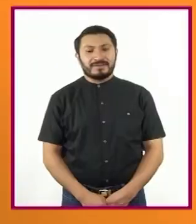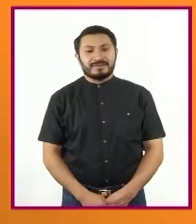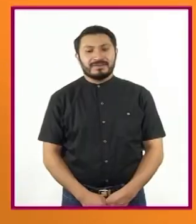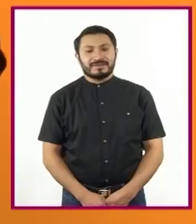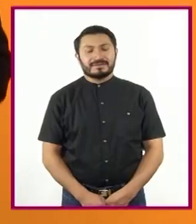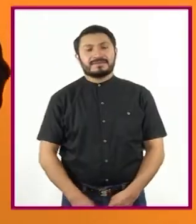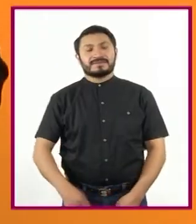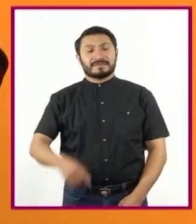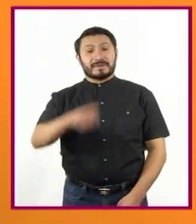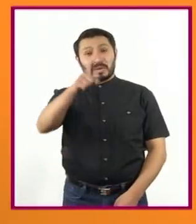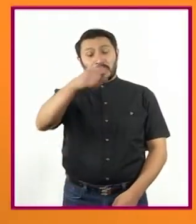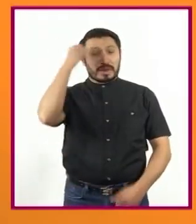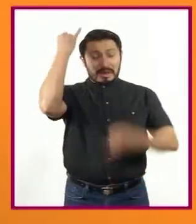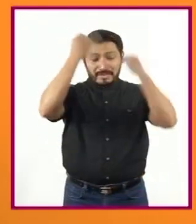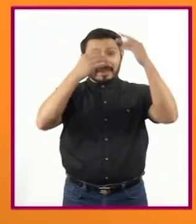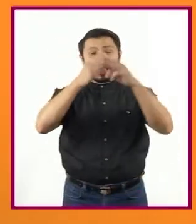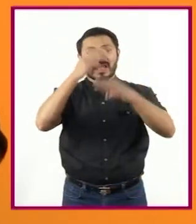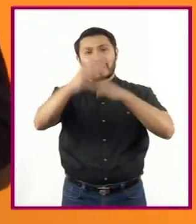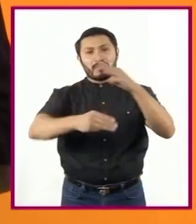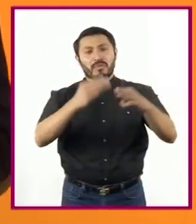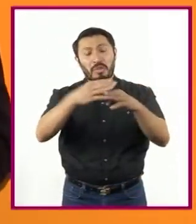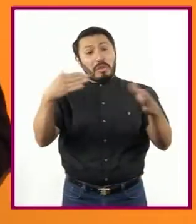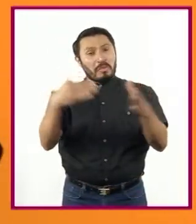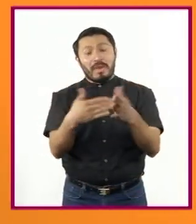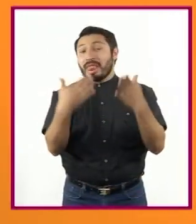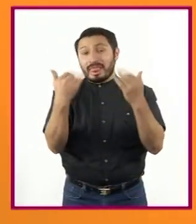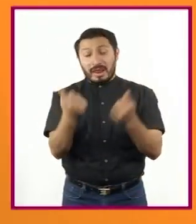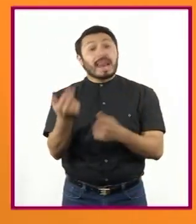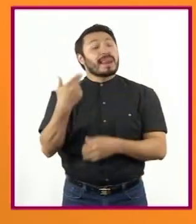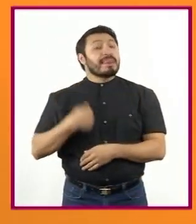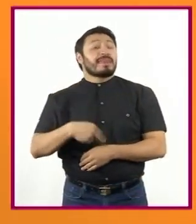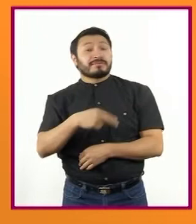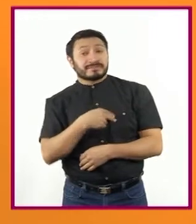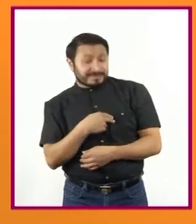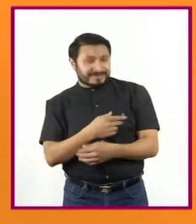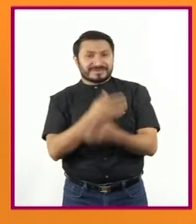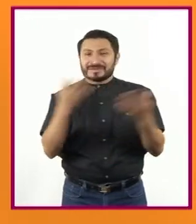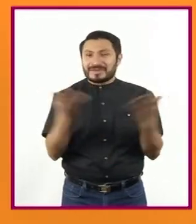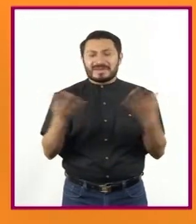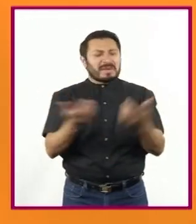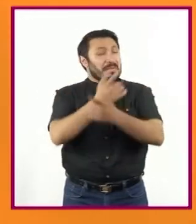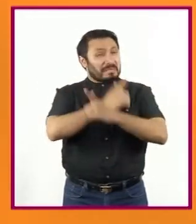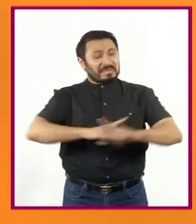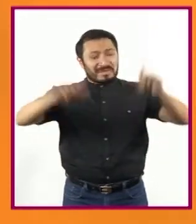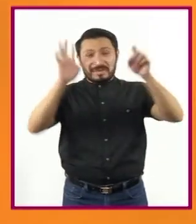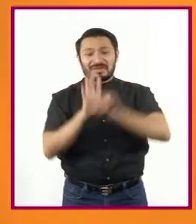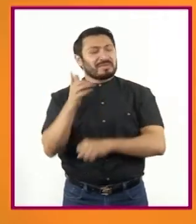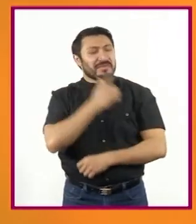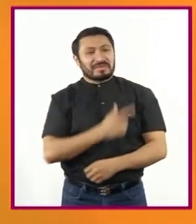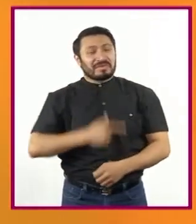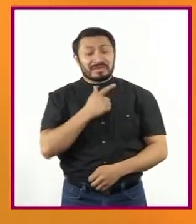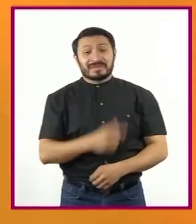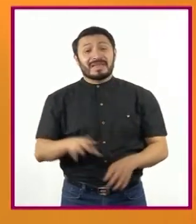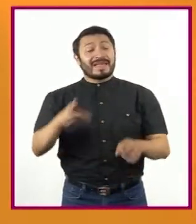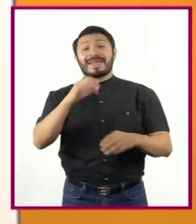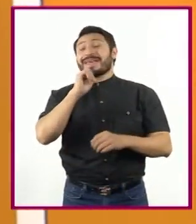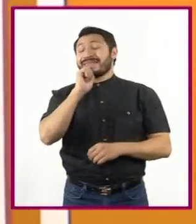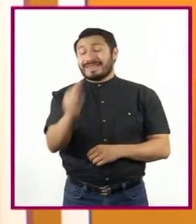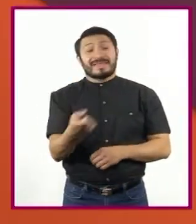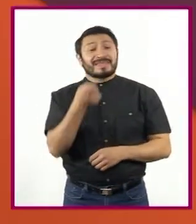Imaginen un planeta en donde no existen limitaciones, que nosotros pudiésemos hacer lo que nos gusta sin que nadie nos diga qué podemos hacer.